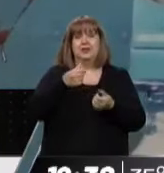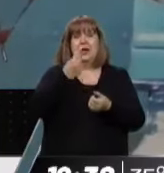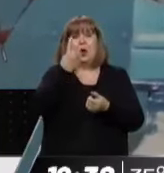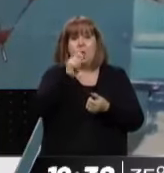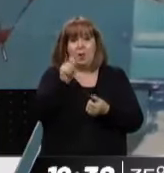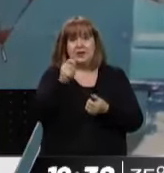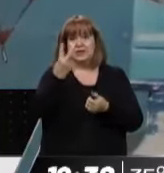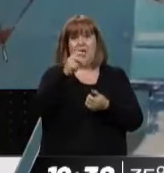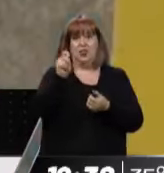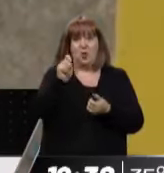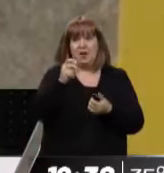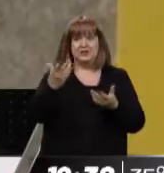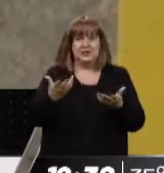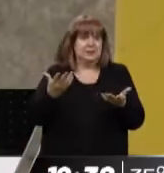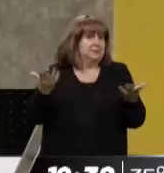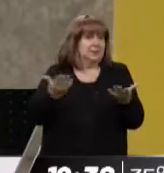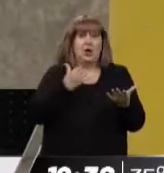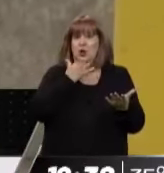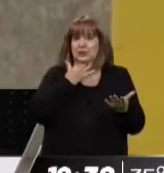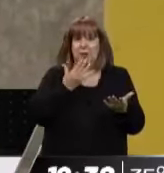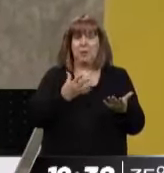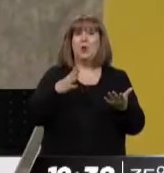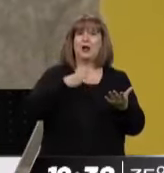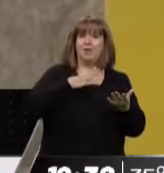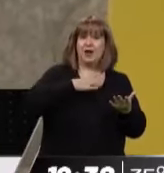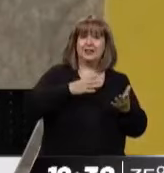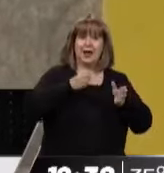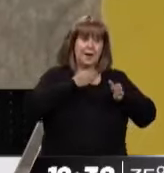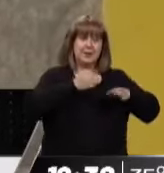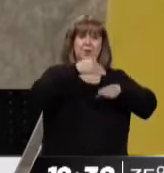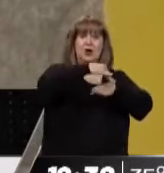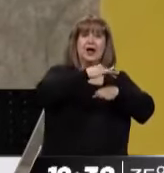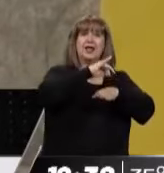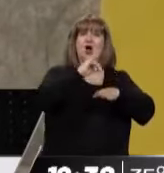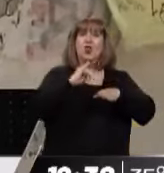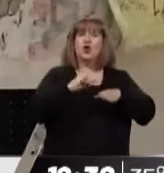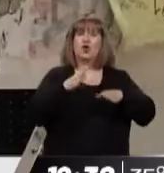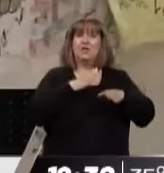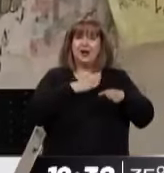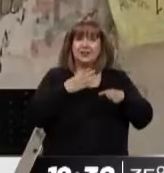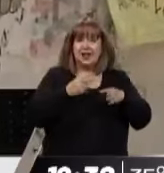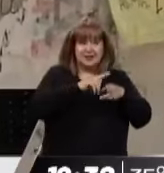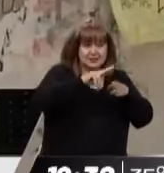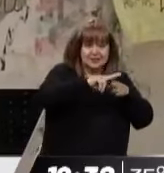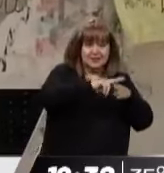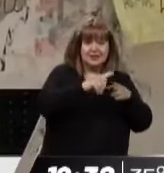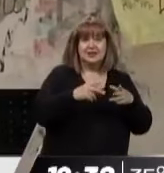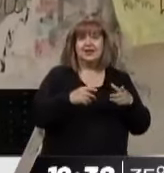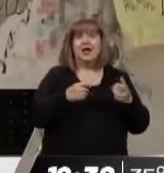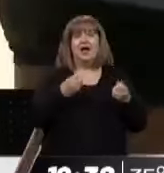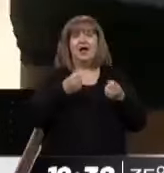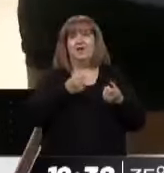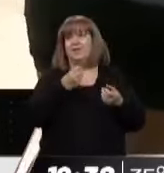días. Bien. O sea, por estas obras que tienen que hacer, ¿qué serían, cuáles, por ejemplo? Costo, y falta todo lo que